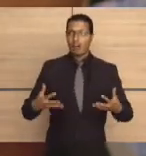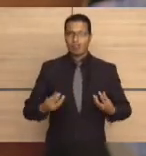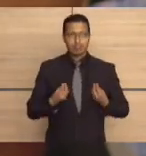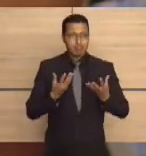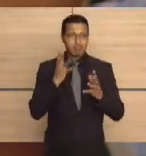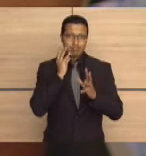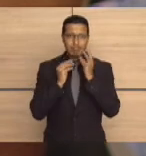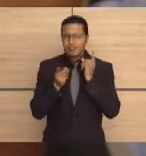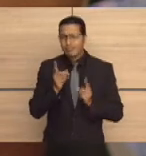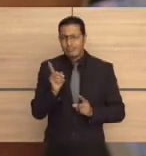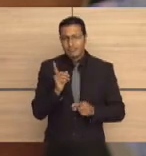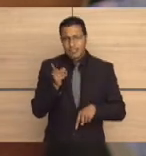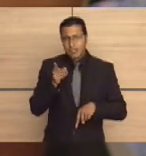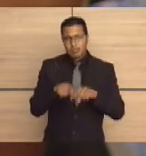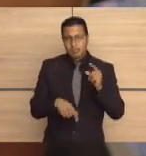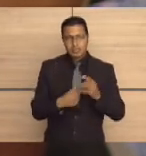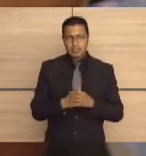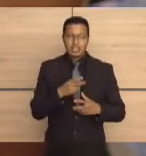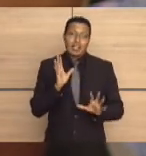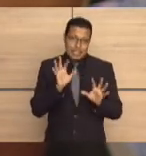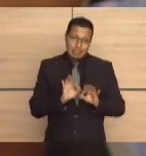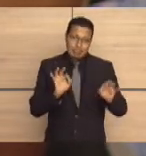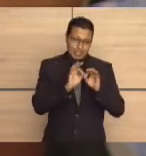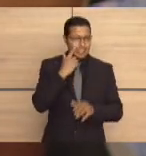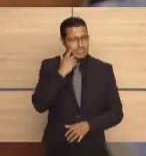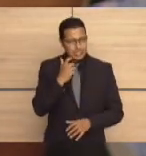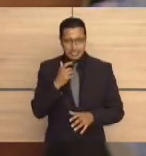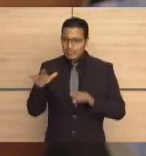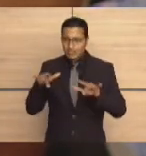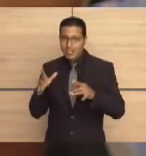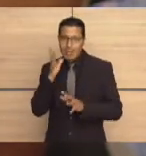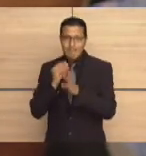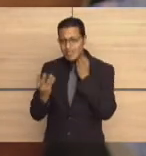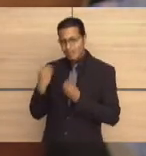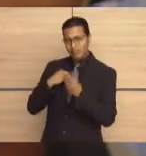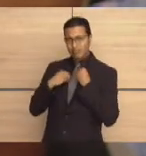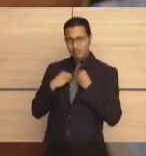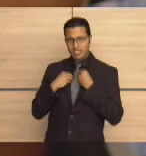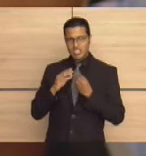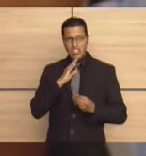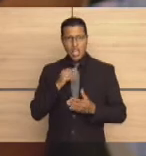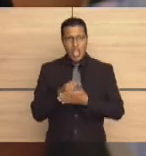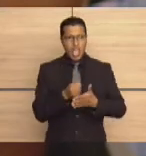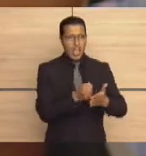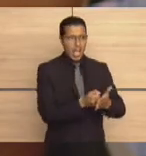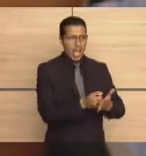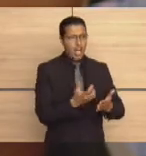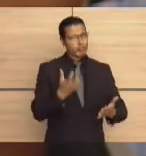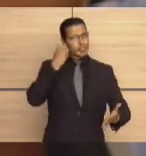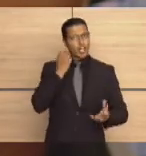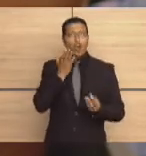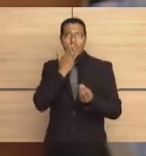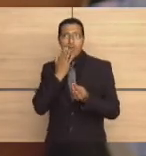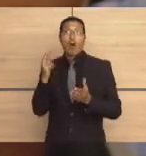hoy el mundo, no, hasta valdría la pena, pero nadie está pretendiendo que vamos a volver a vivir lo que vivieron esos